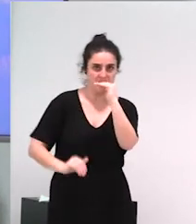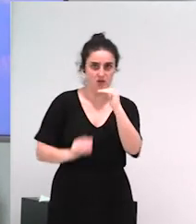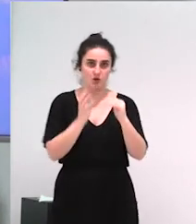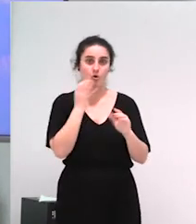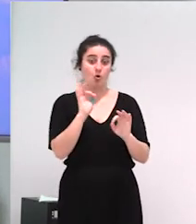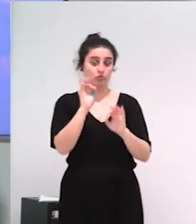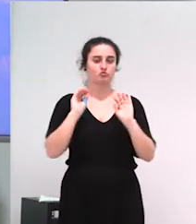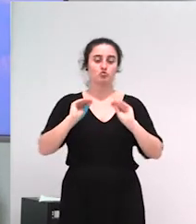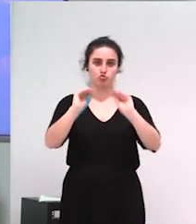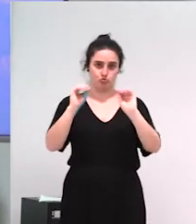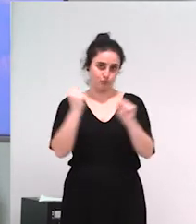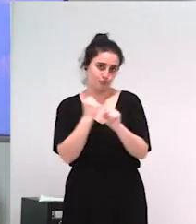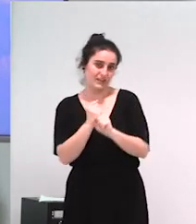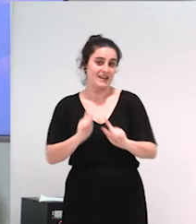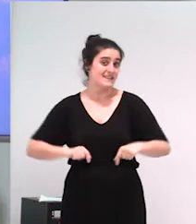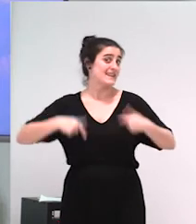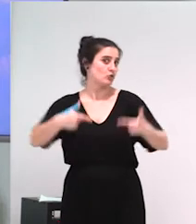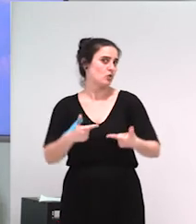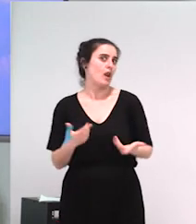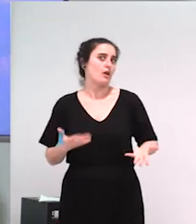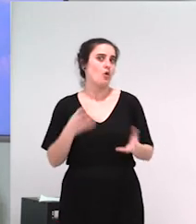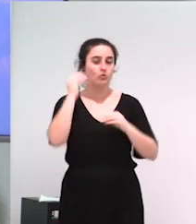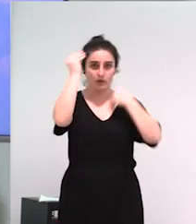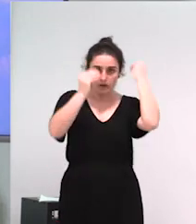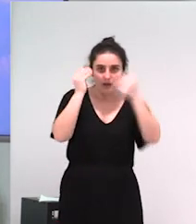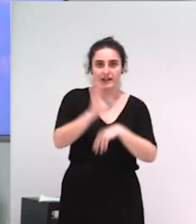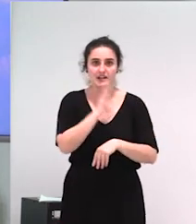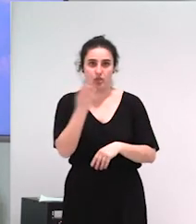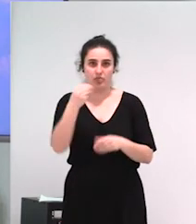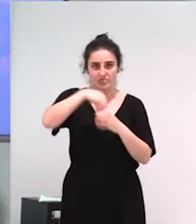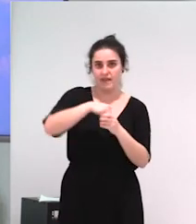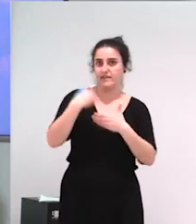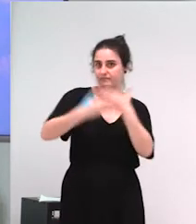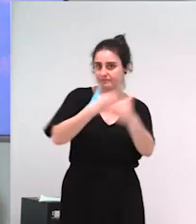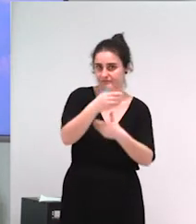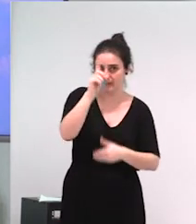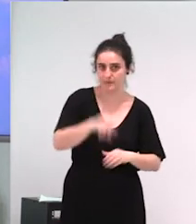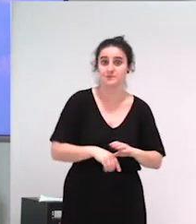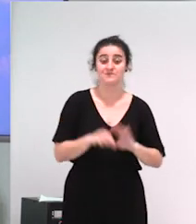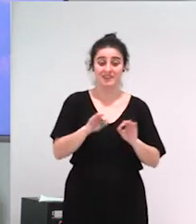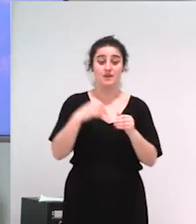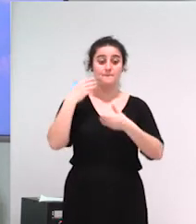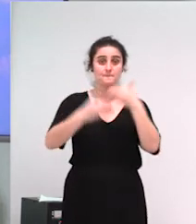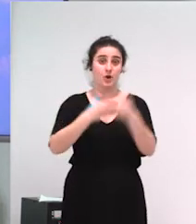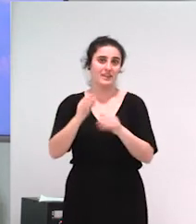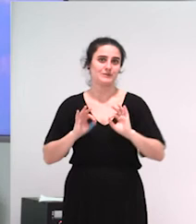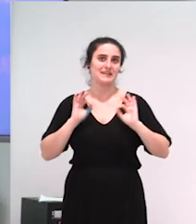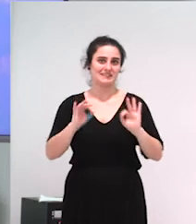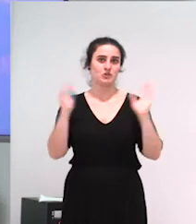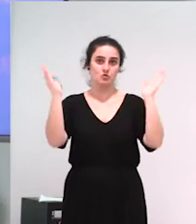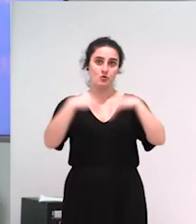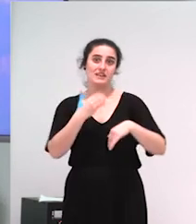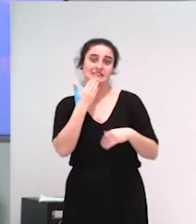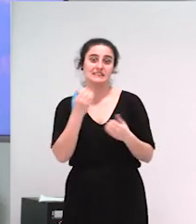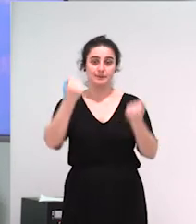tareas naturales y que el uso de la razón pasa por delante de cualquier cosa. Y no se daría todo este proceso sin unas lógicas de